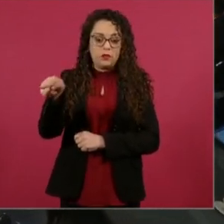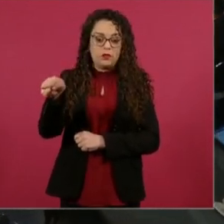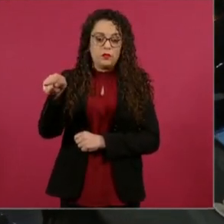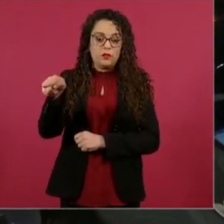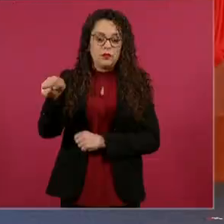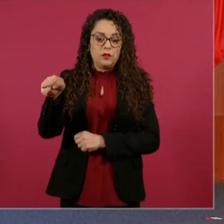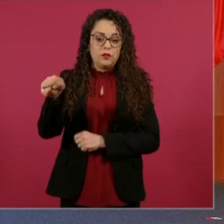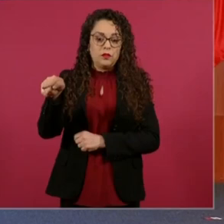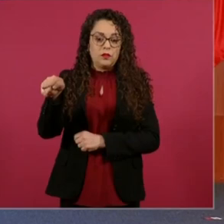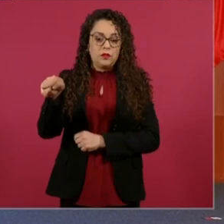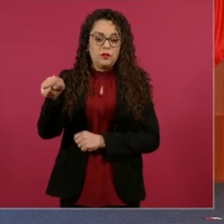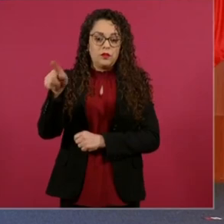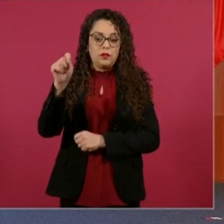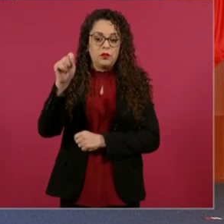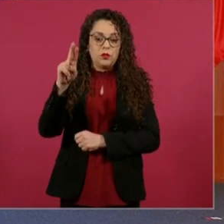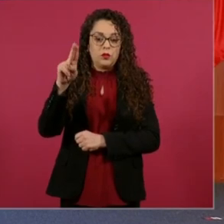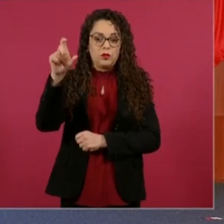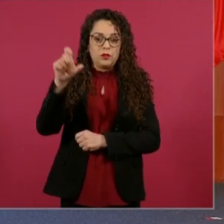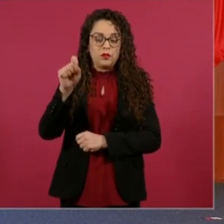Aquí están los Tuxtlas,